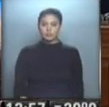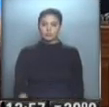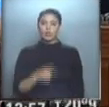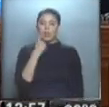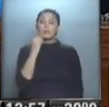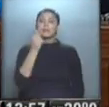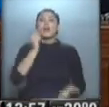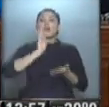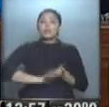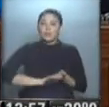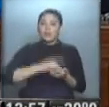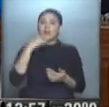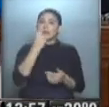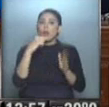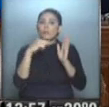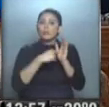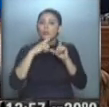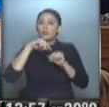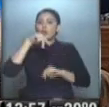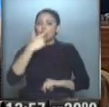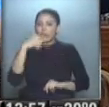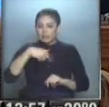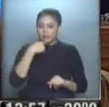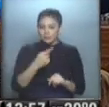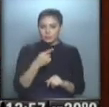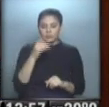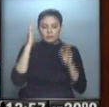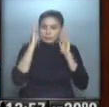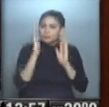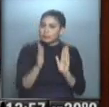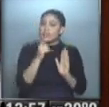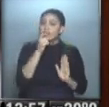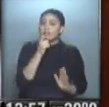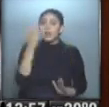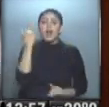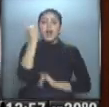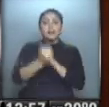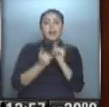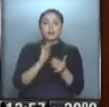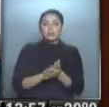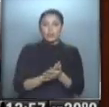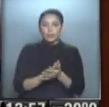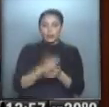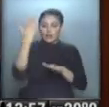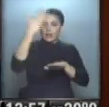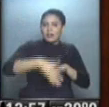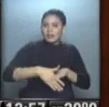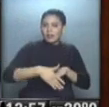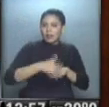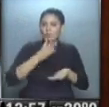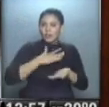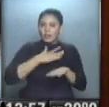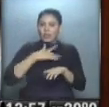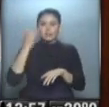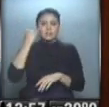Respecto de su respuesta al punto 3 de la pericia, en particular, cuando hace referencia a la restricción a la propiedad